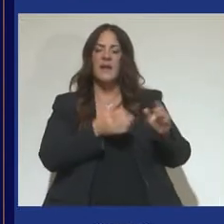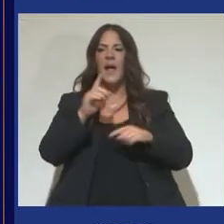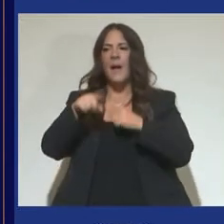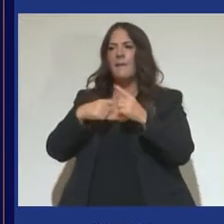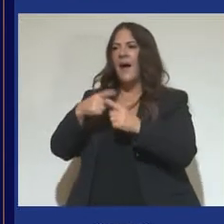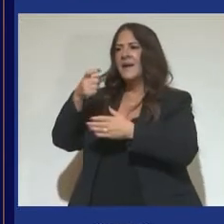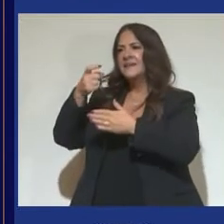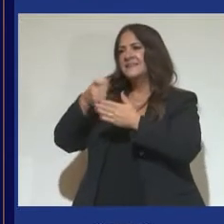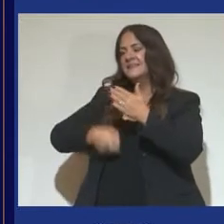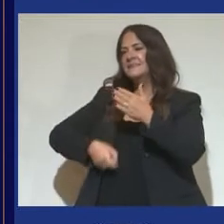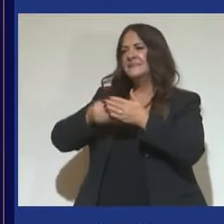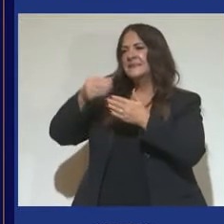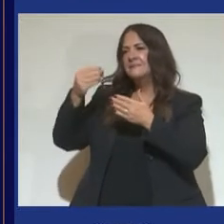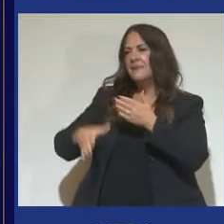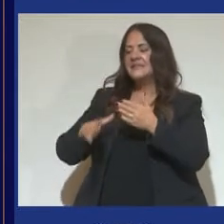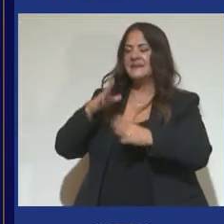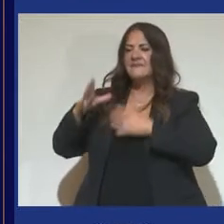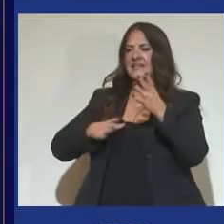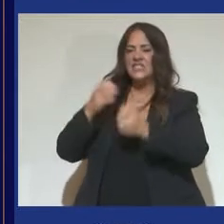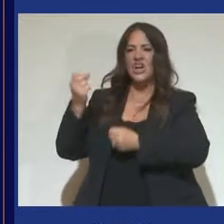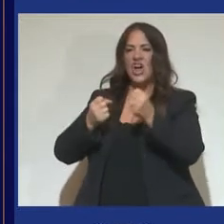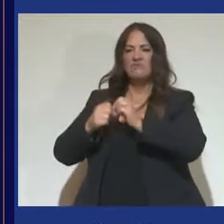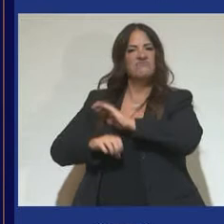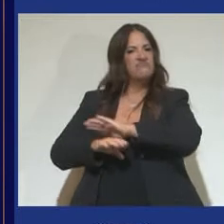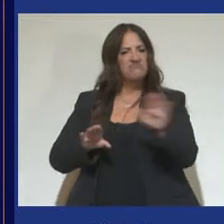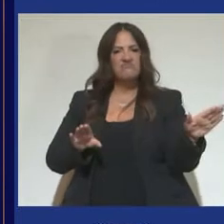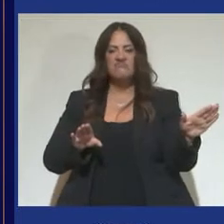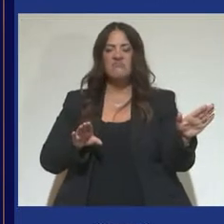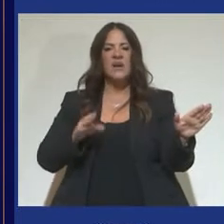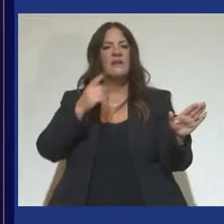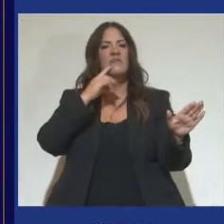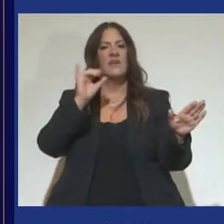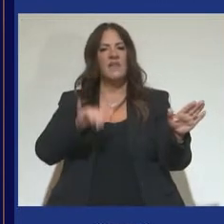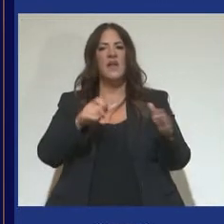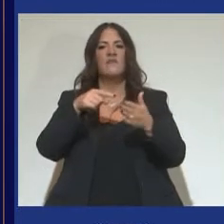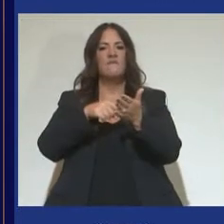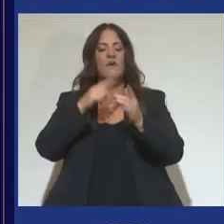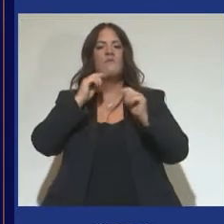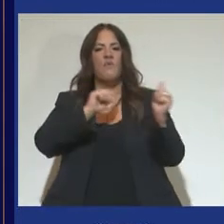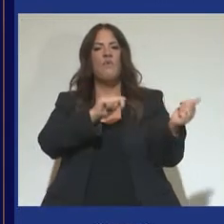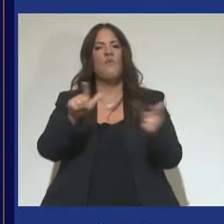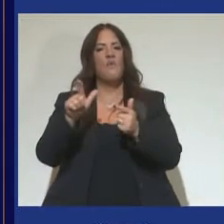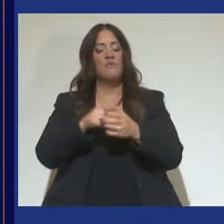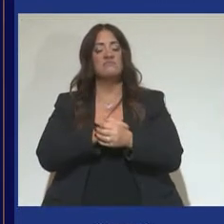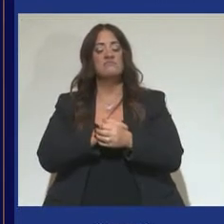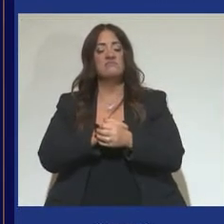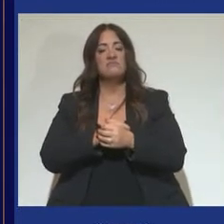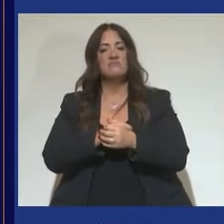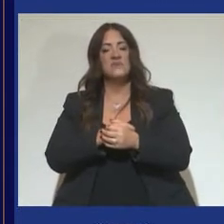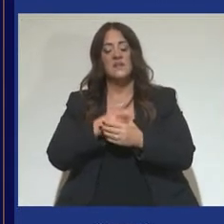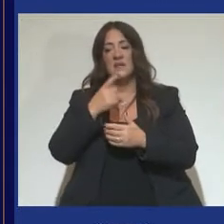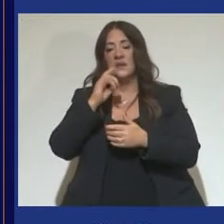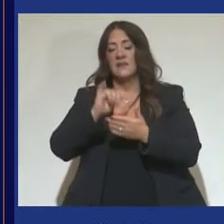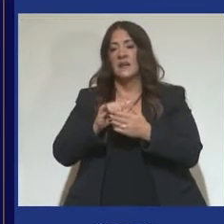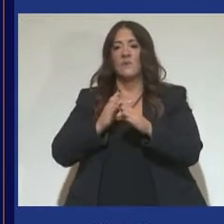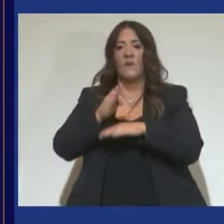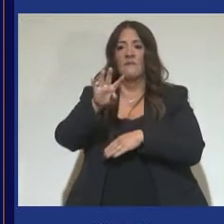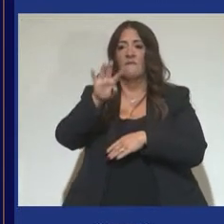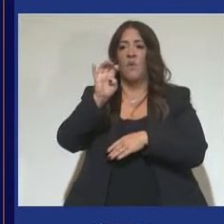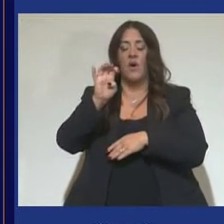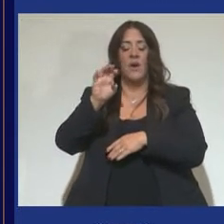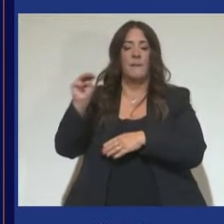solamente autos costosos y que son los únicos autos limpios pero para eran